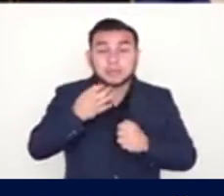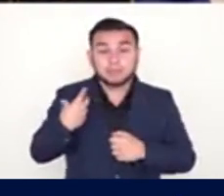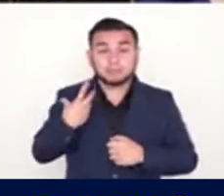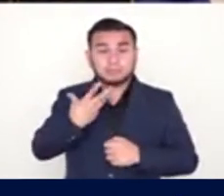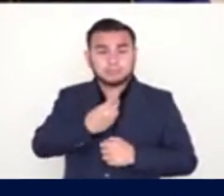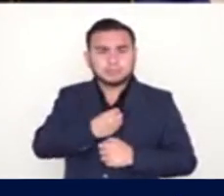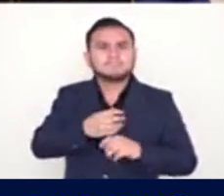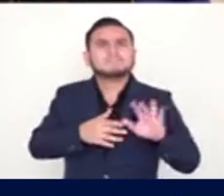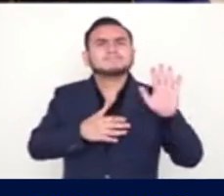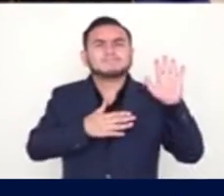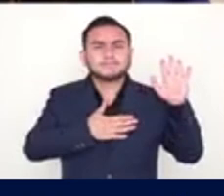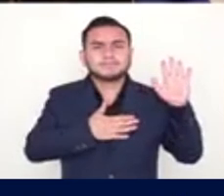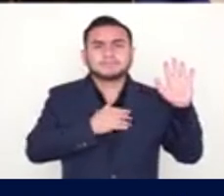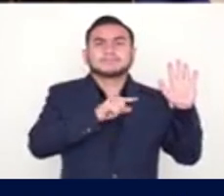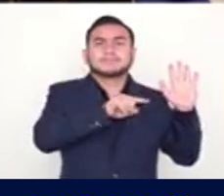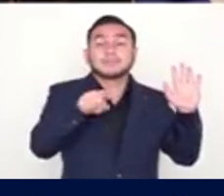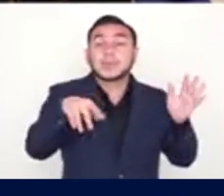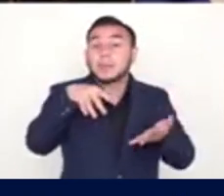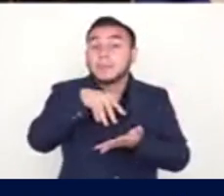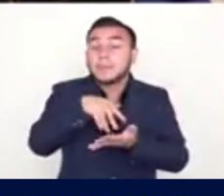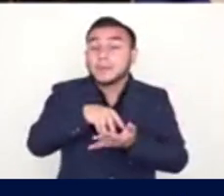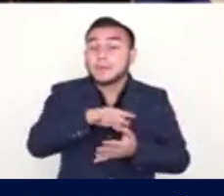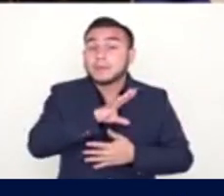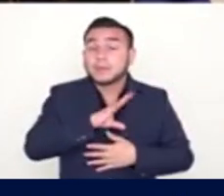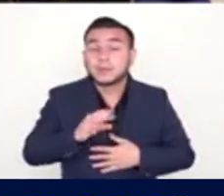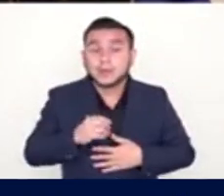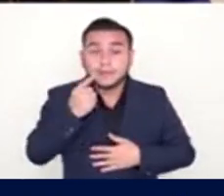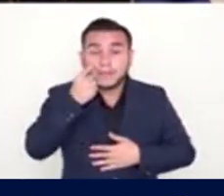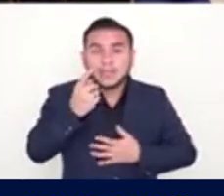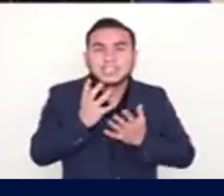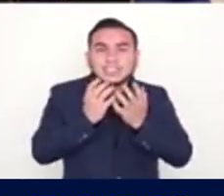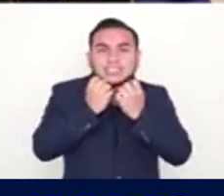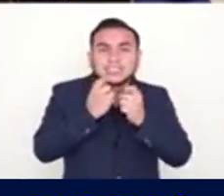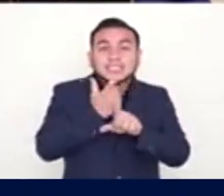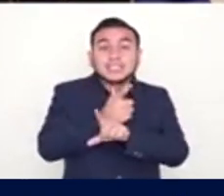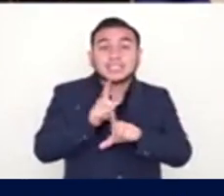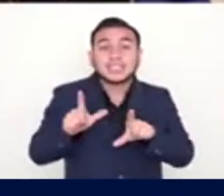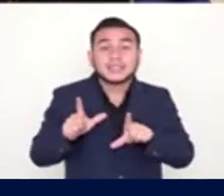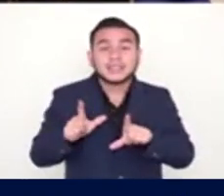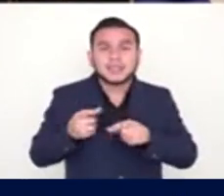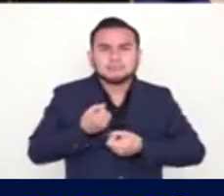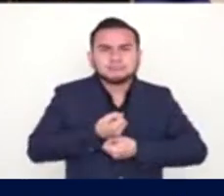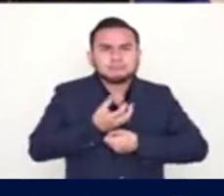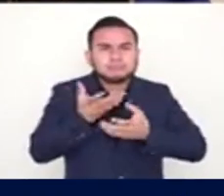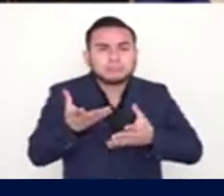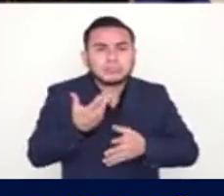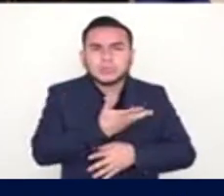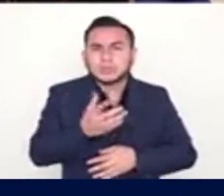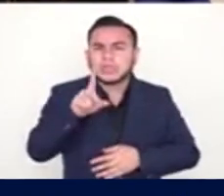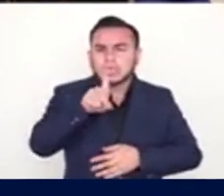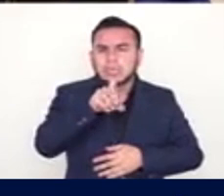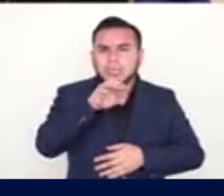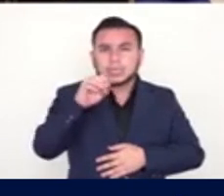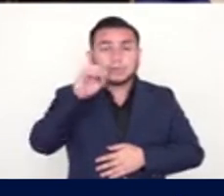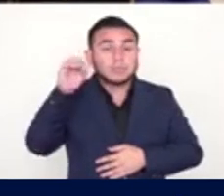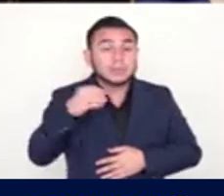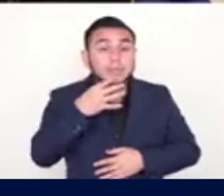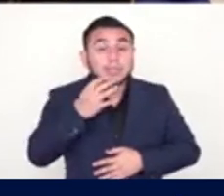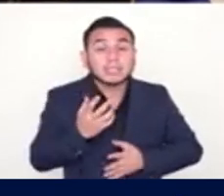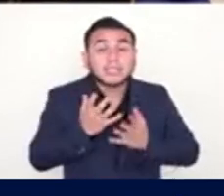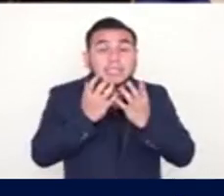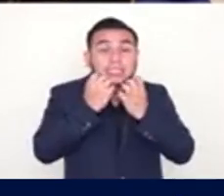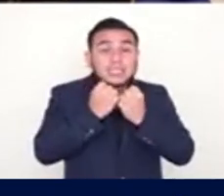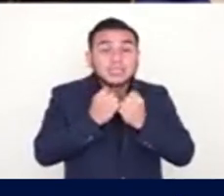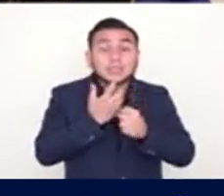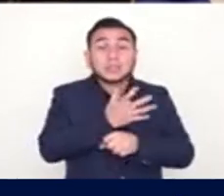aquí nos comprometemos frente al pueblo salvadoreño a garantizar la libertad de expresión al máximo, al 100%, y garantizar la